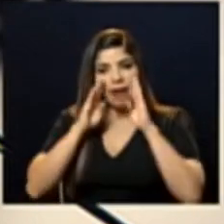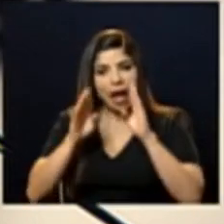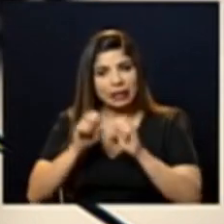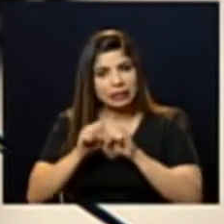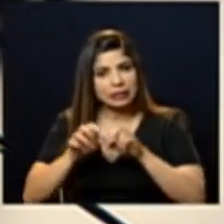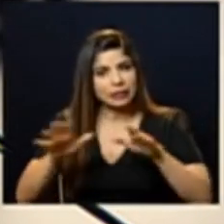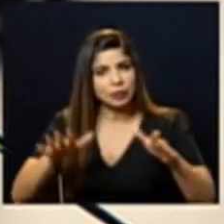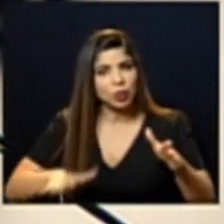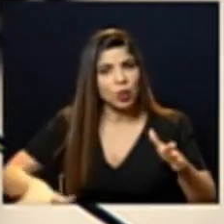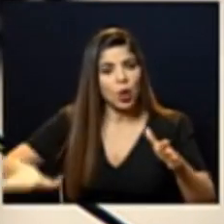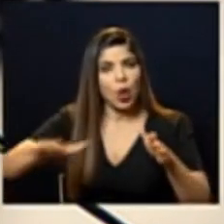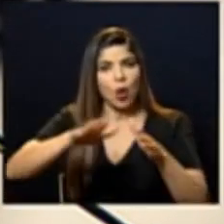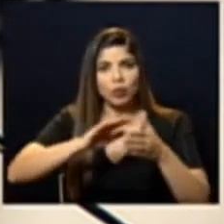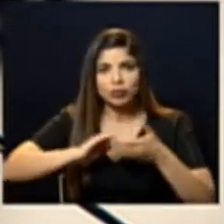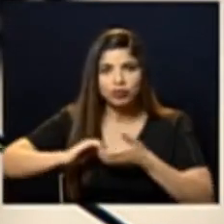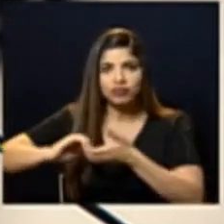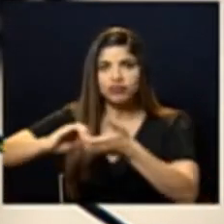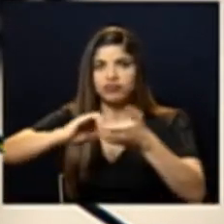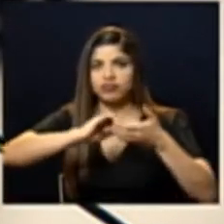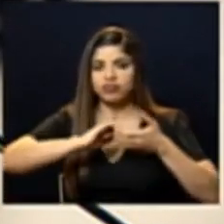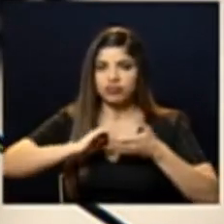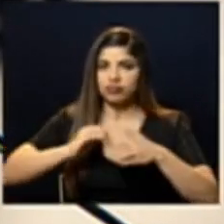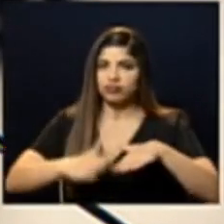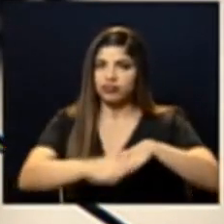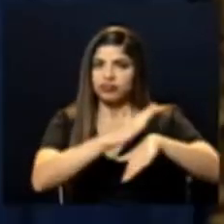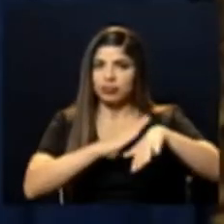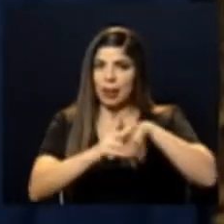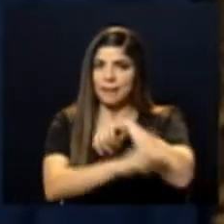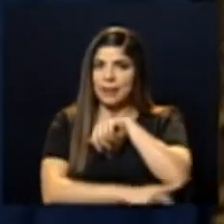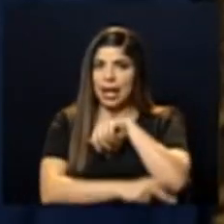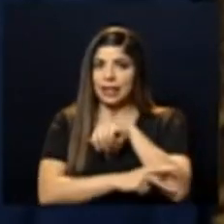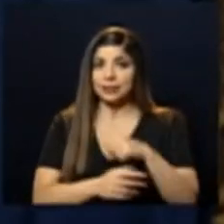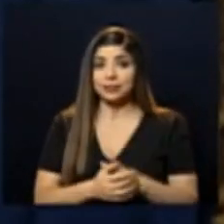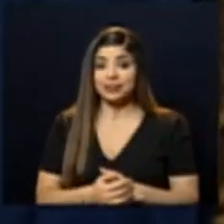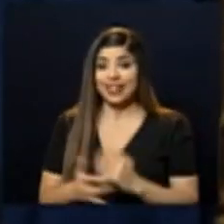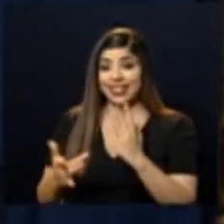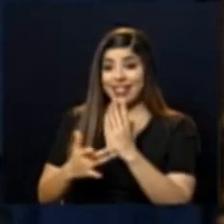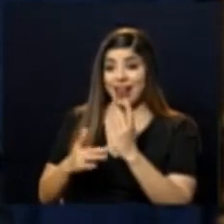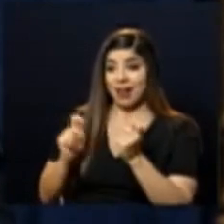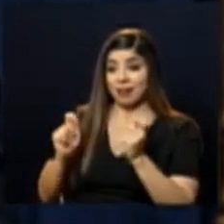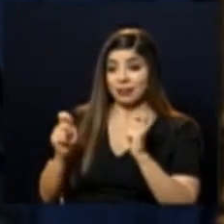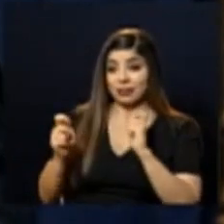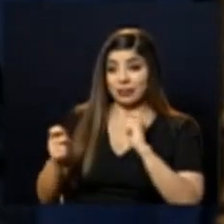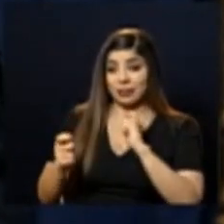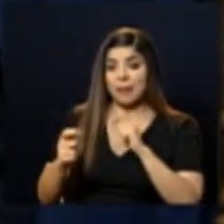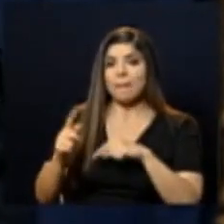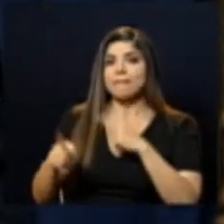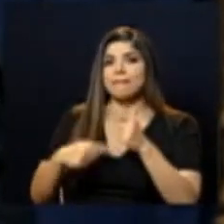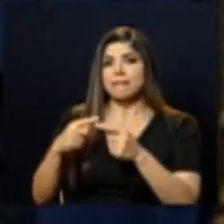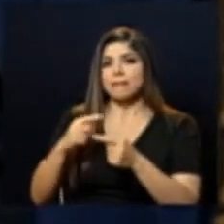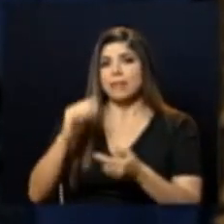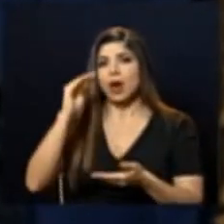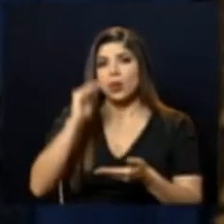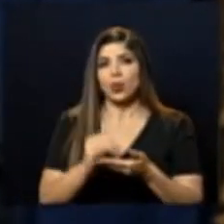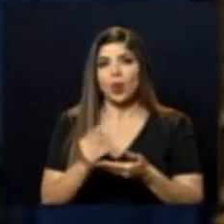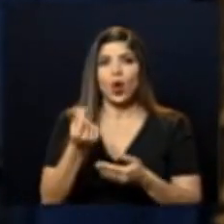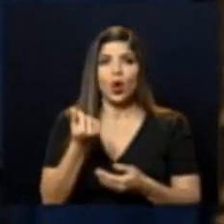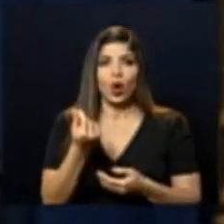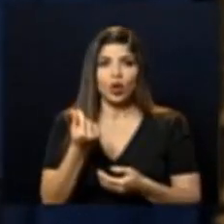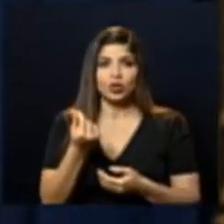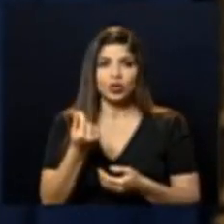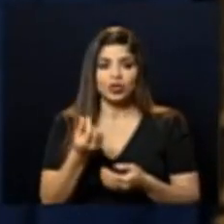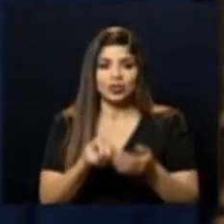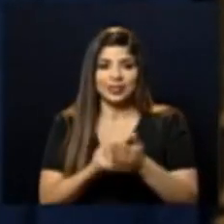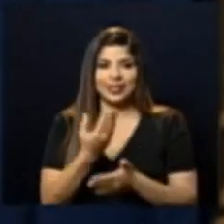universal y solidaria. Los cambios tecnológicos disminuirán considerablemente los costos de la